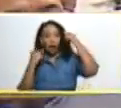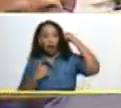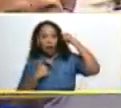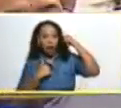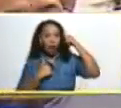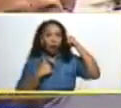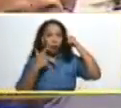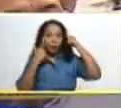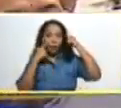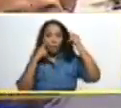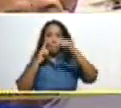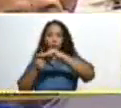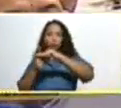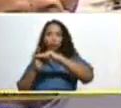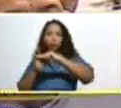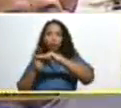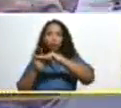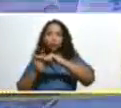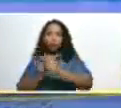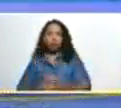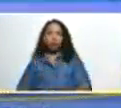mira, cae en la lona.